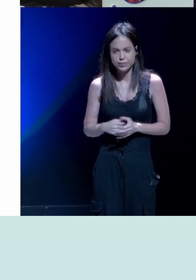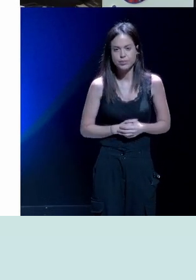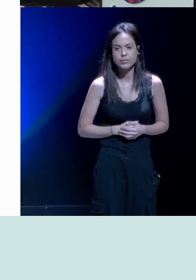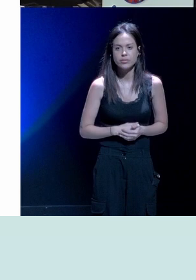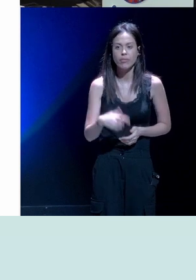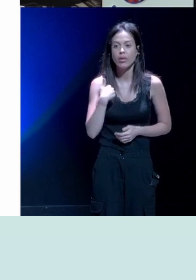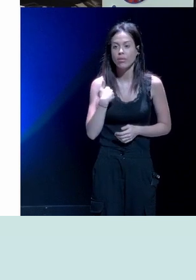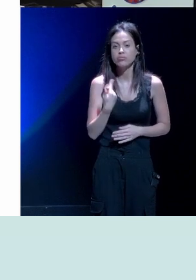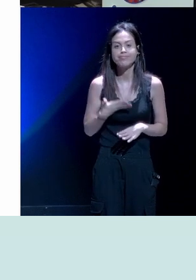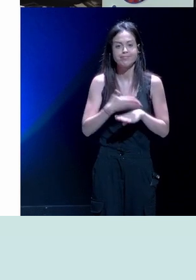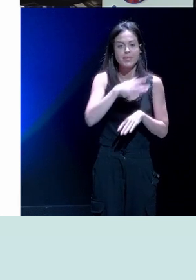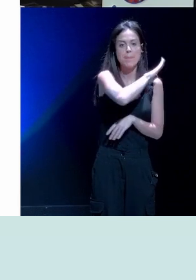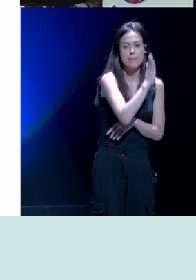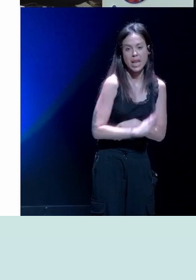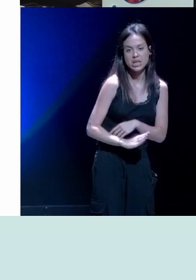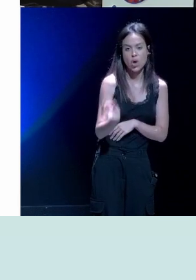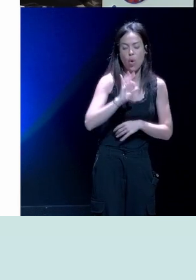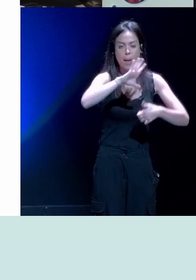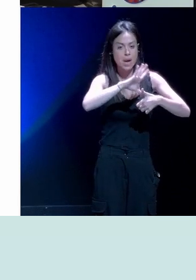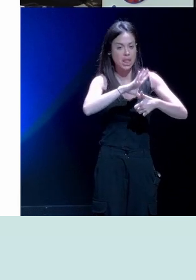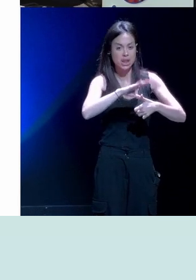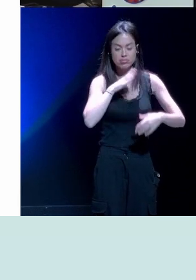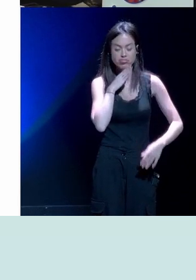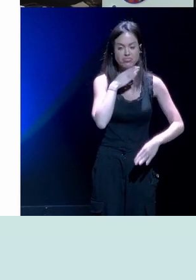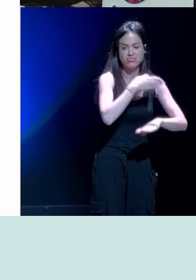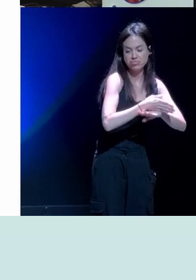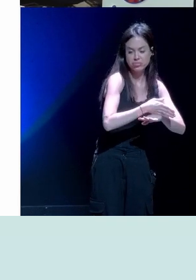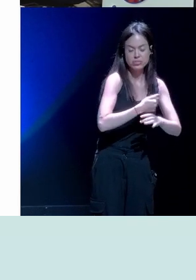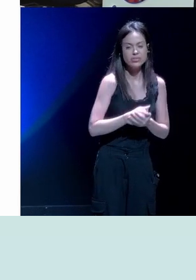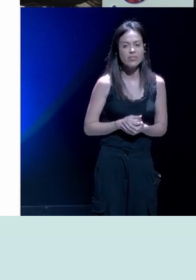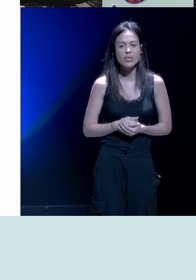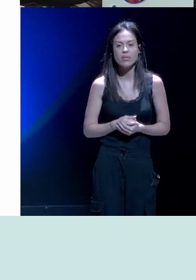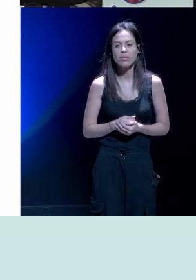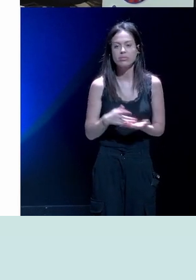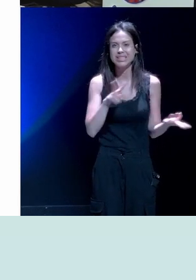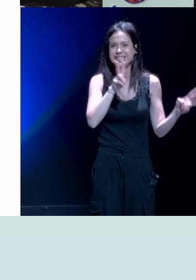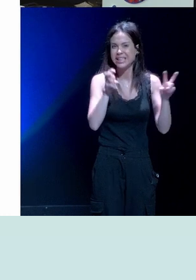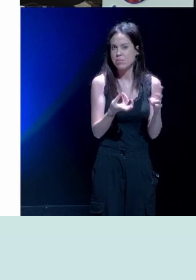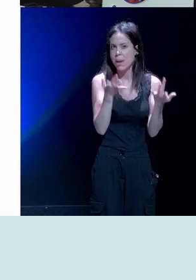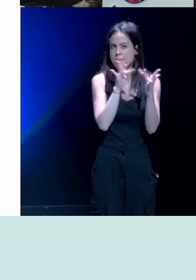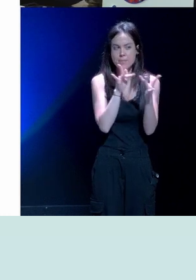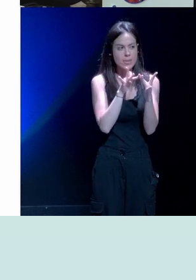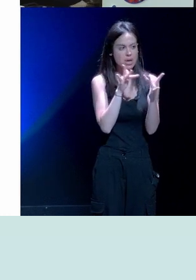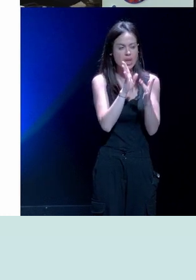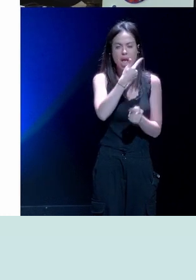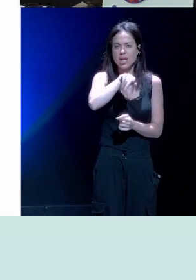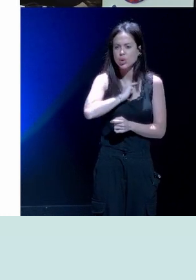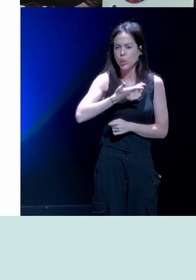Cuando voy a Brasil o América Latina, la cuestión del vínculo que más les